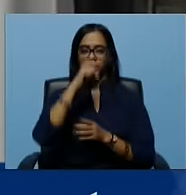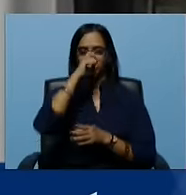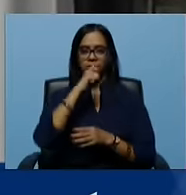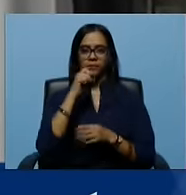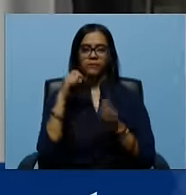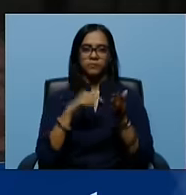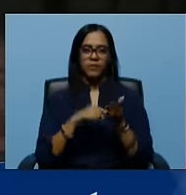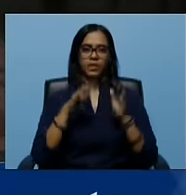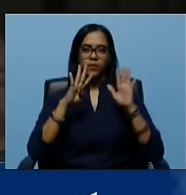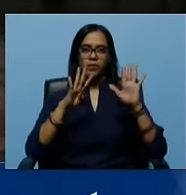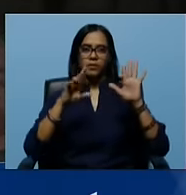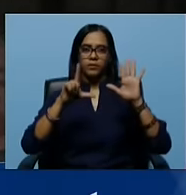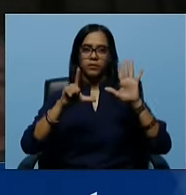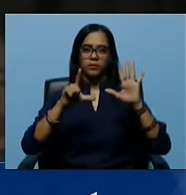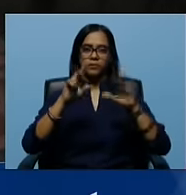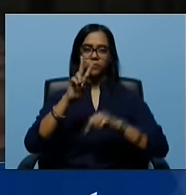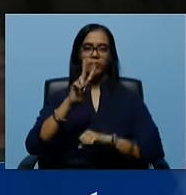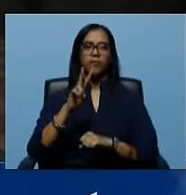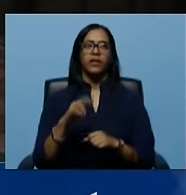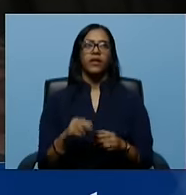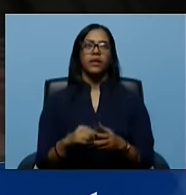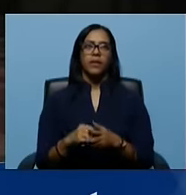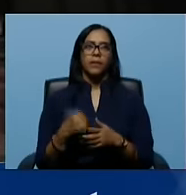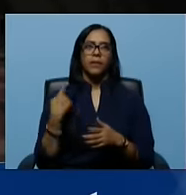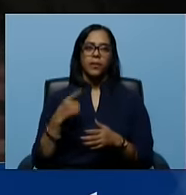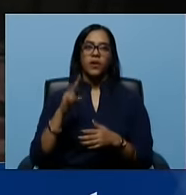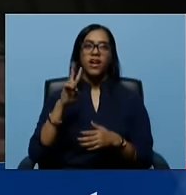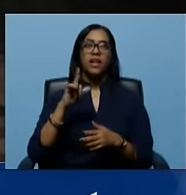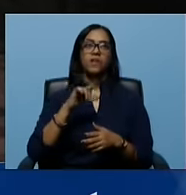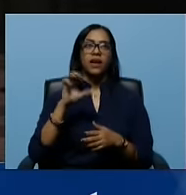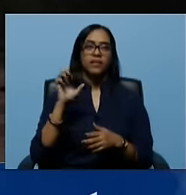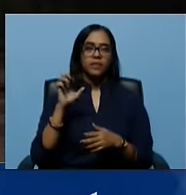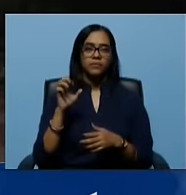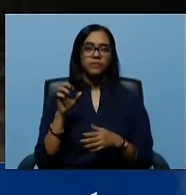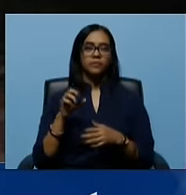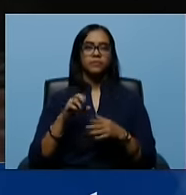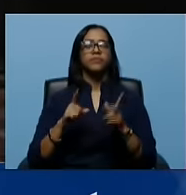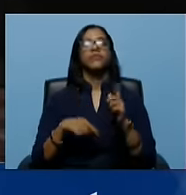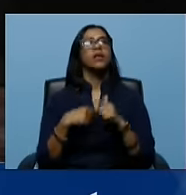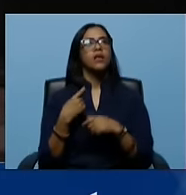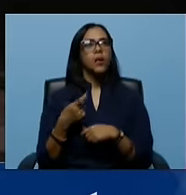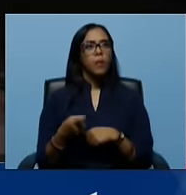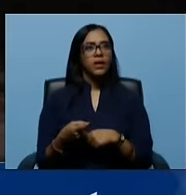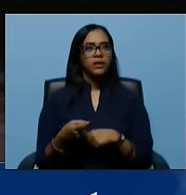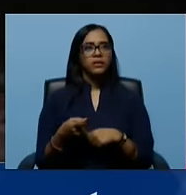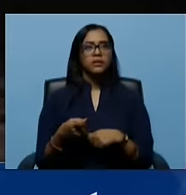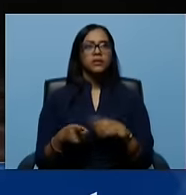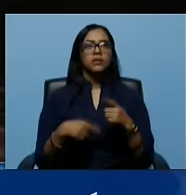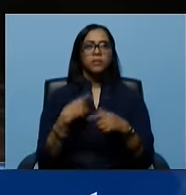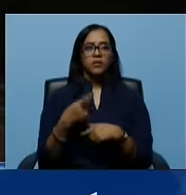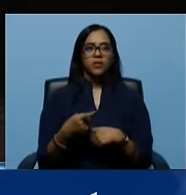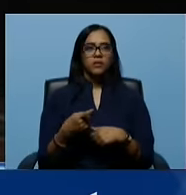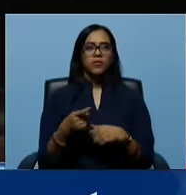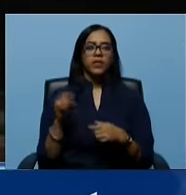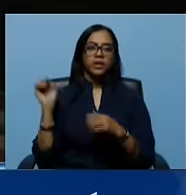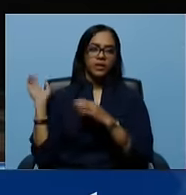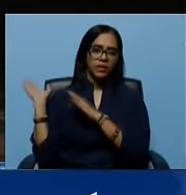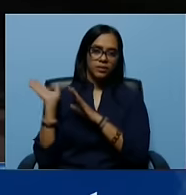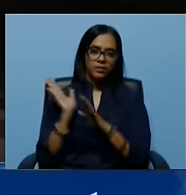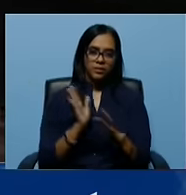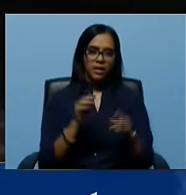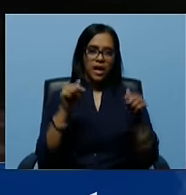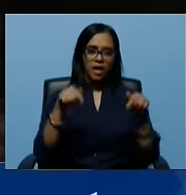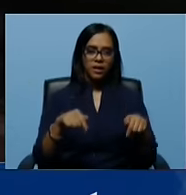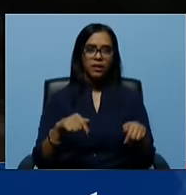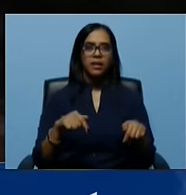fundada en el año 1972, se encontraba primero en el Valle y después fue trasladada